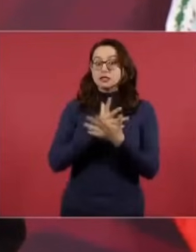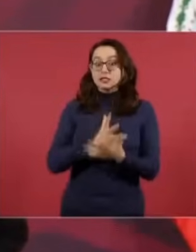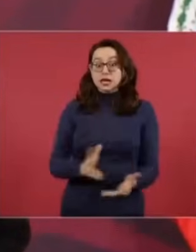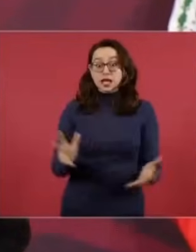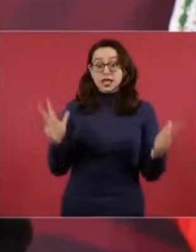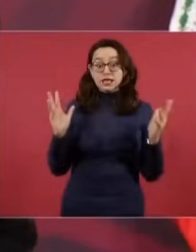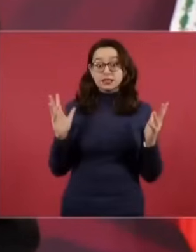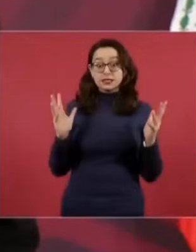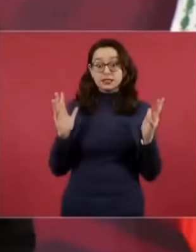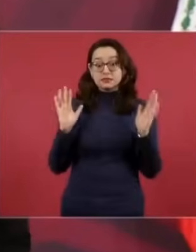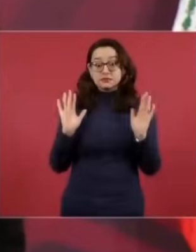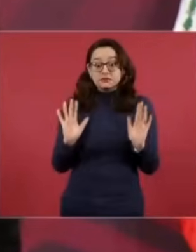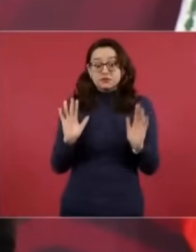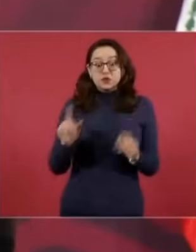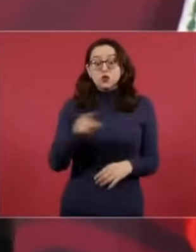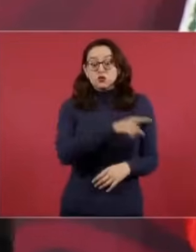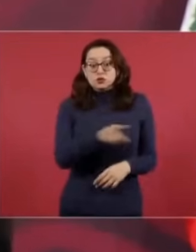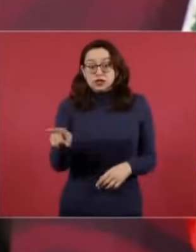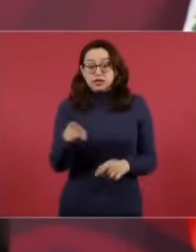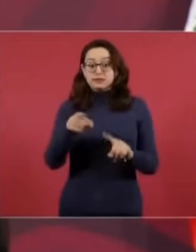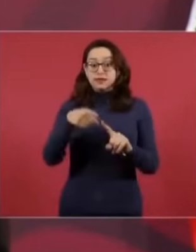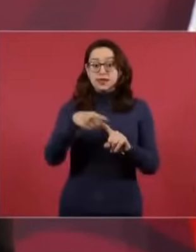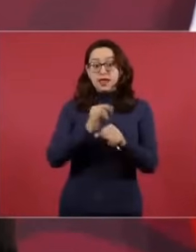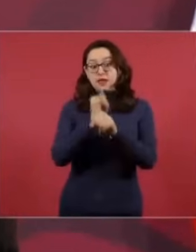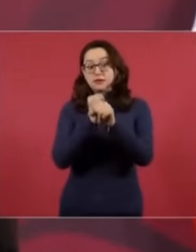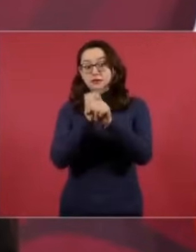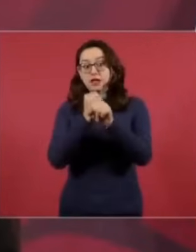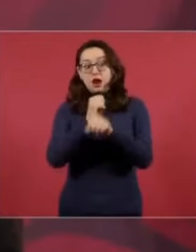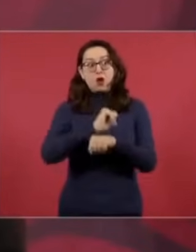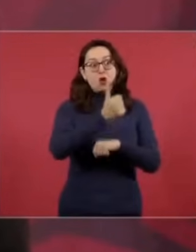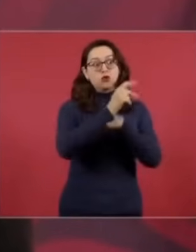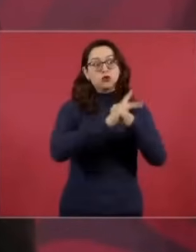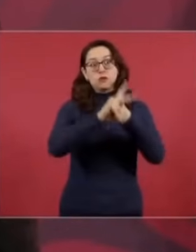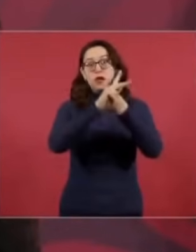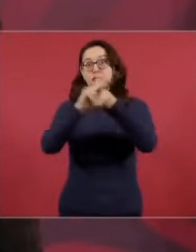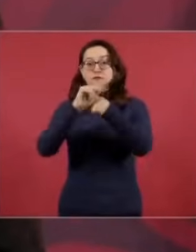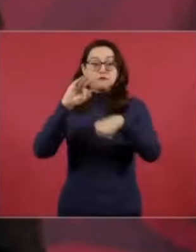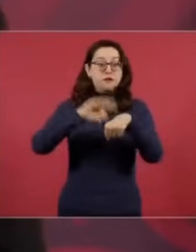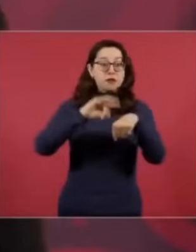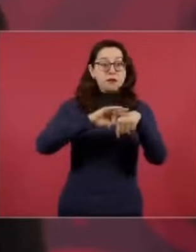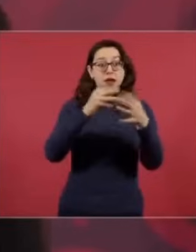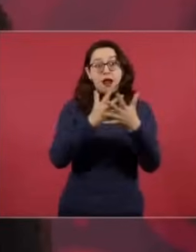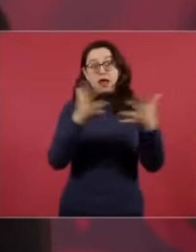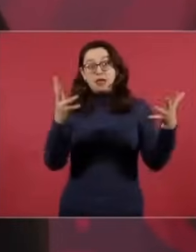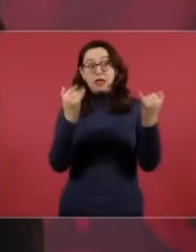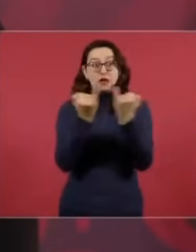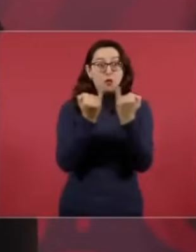para los mexicanos. Hay que recordar que cuando estaba su Seguro Popular no había